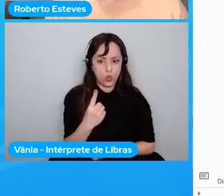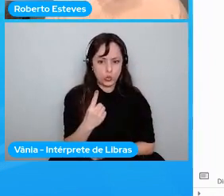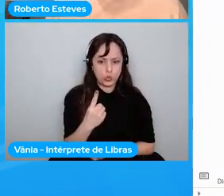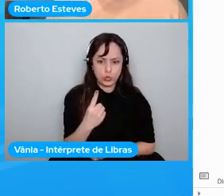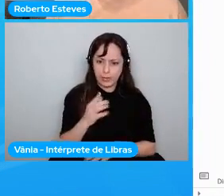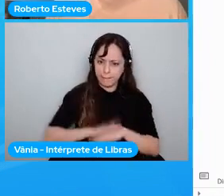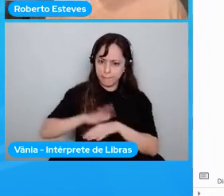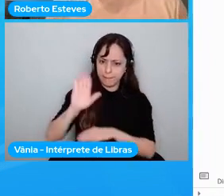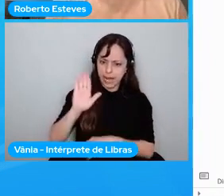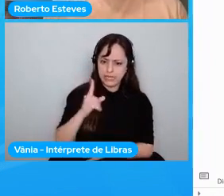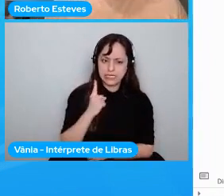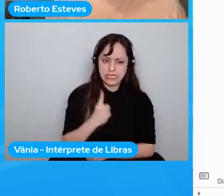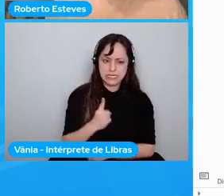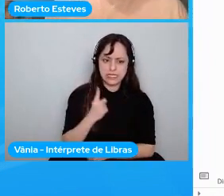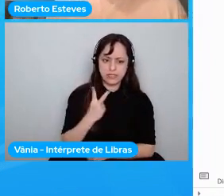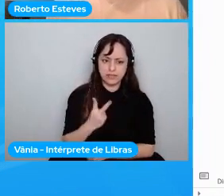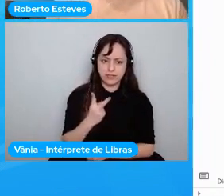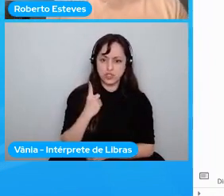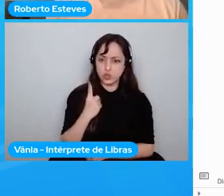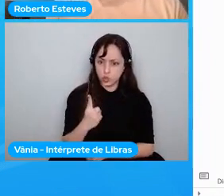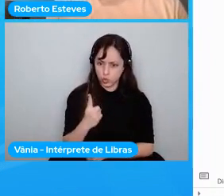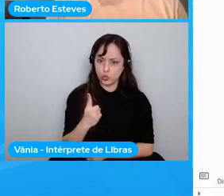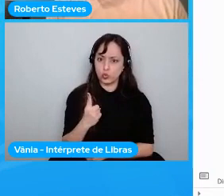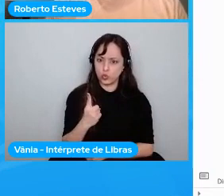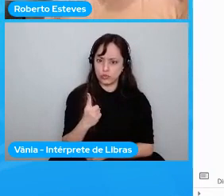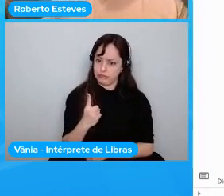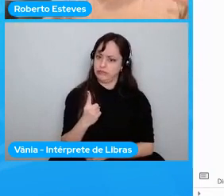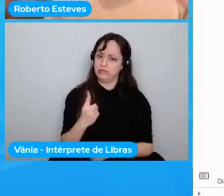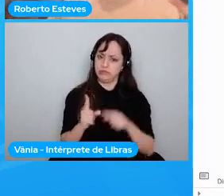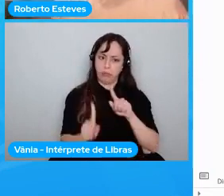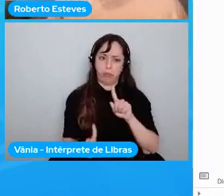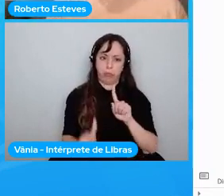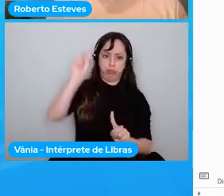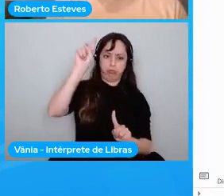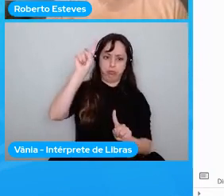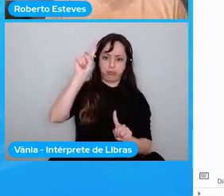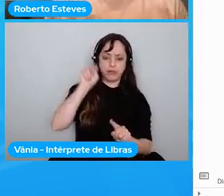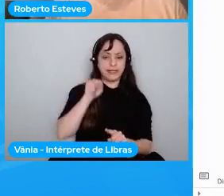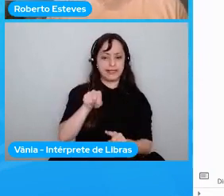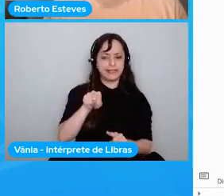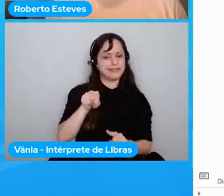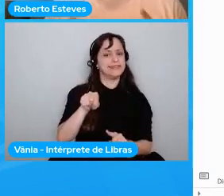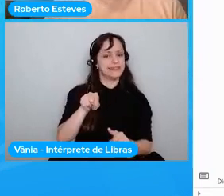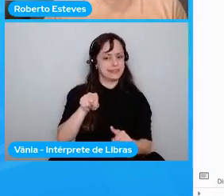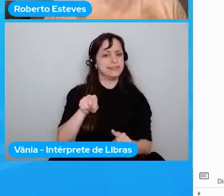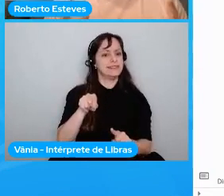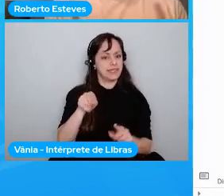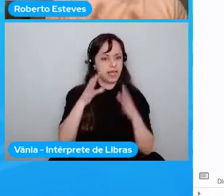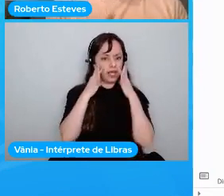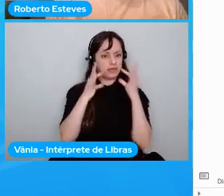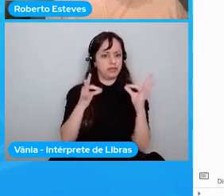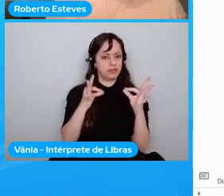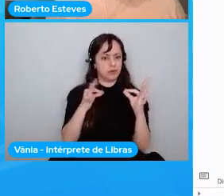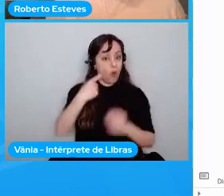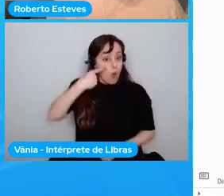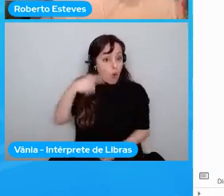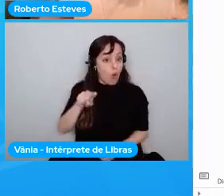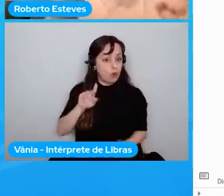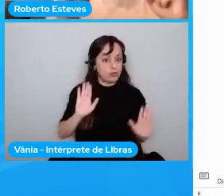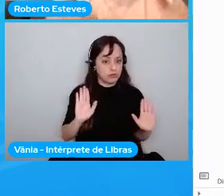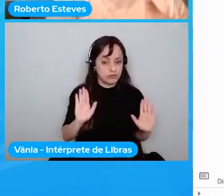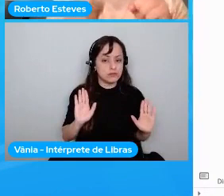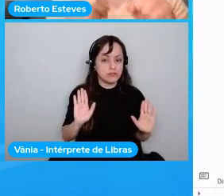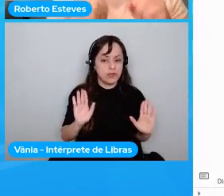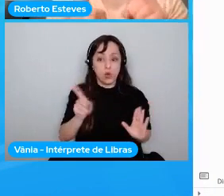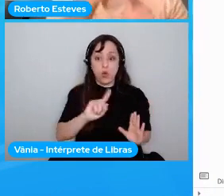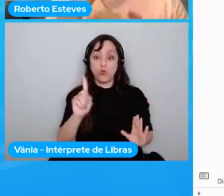contratos. Hay una institución pública que tiene 121 contratos. Entonces, ahí me empieza a llamar la atención. Ojo. No es que esto